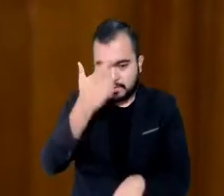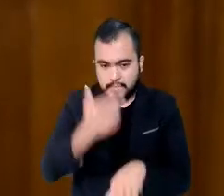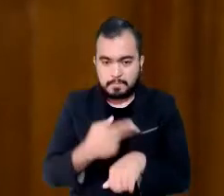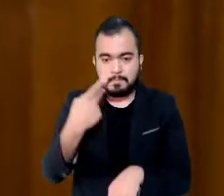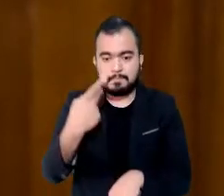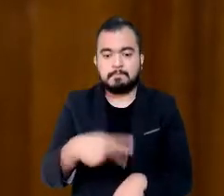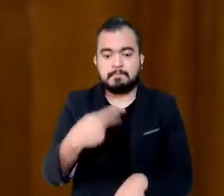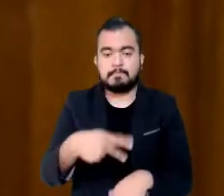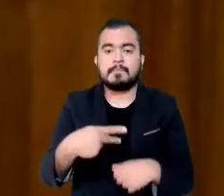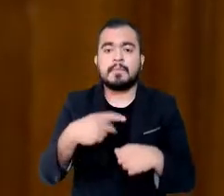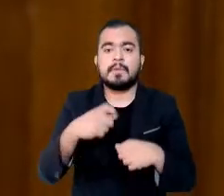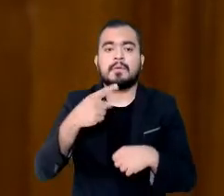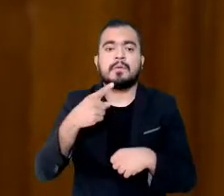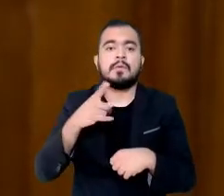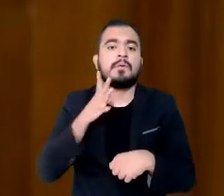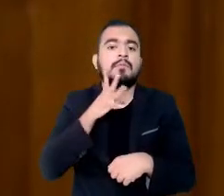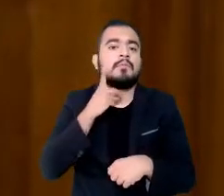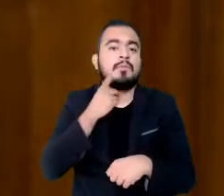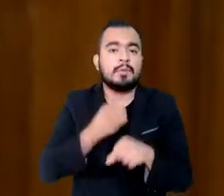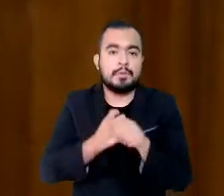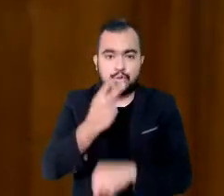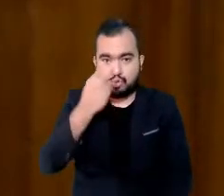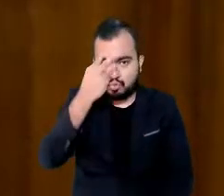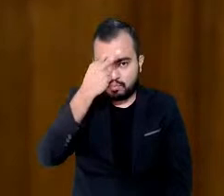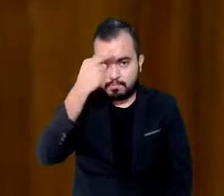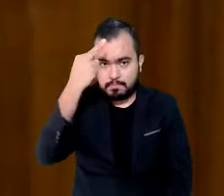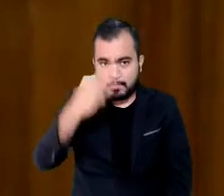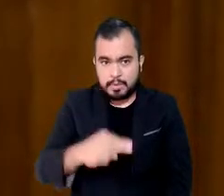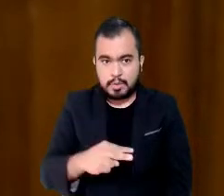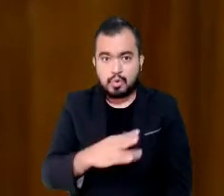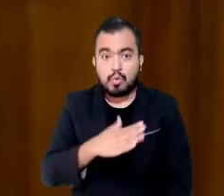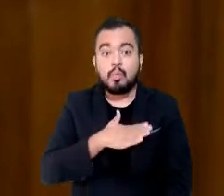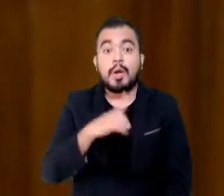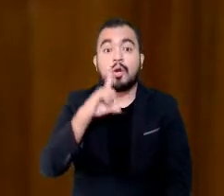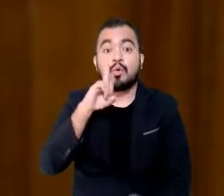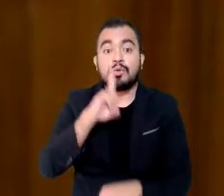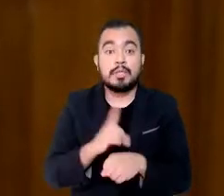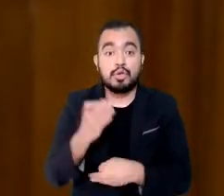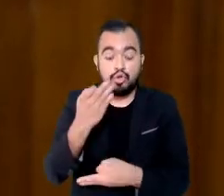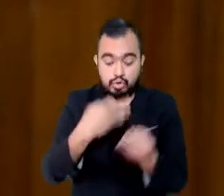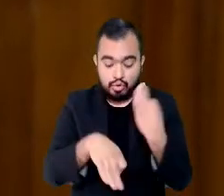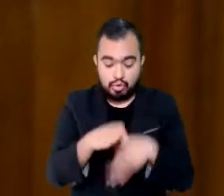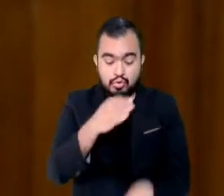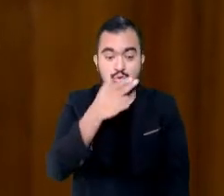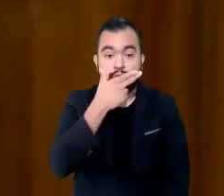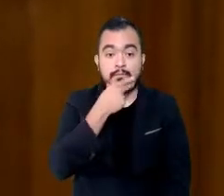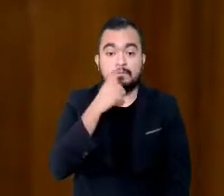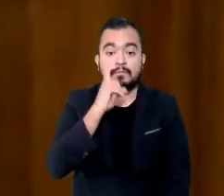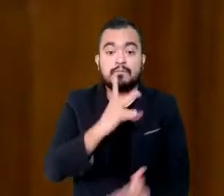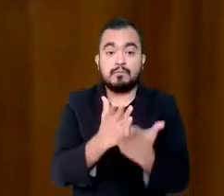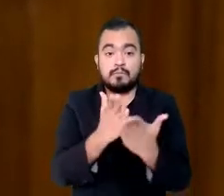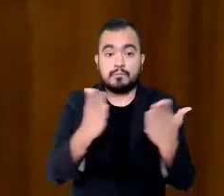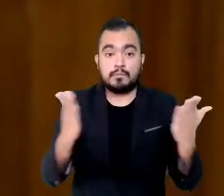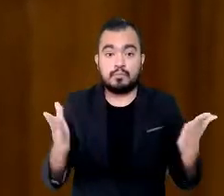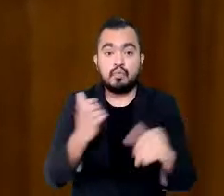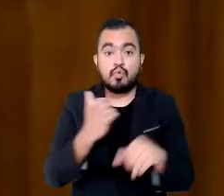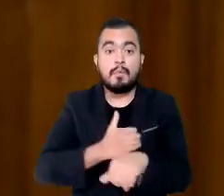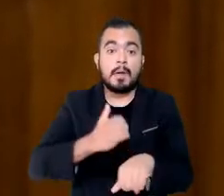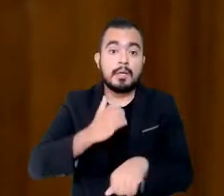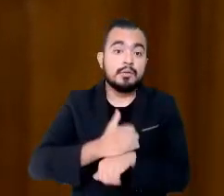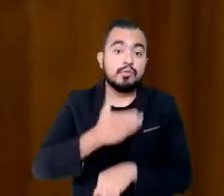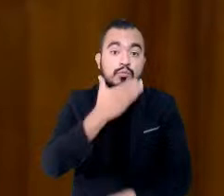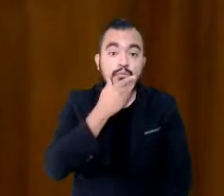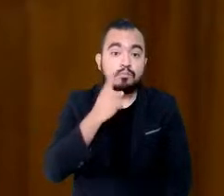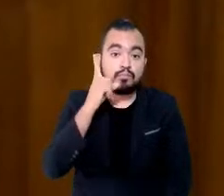Estado de México. Muy buenos días, tengan todas y todos, compañeros, compañeras, diputadas y